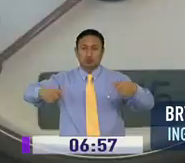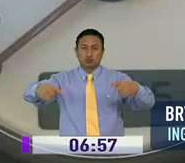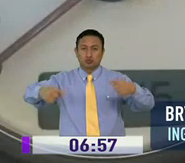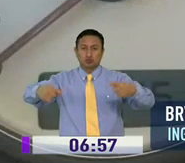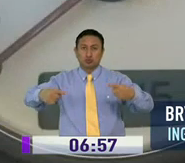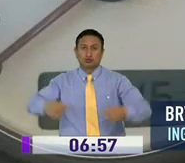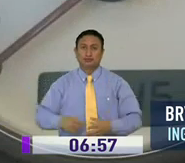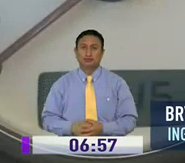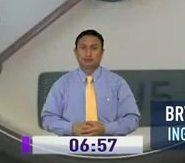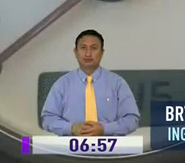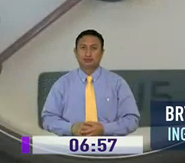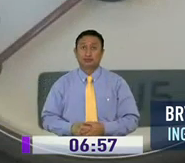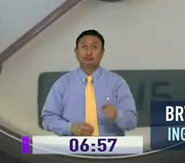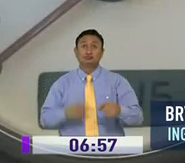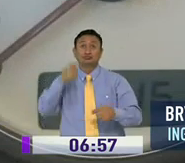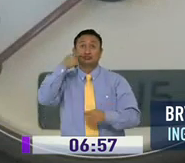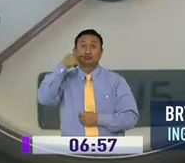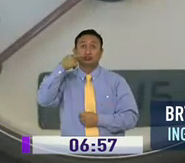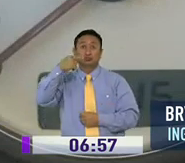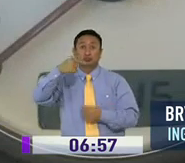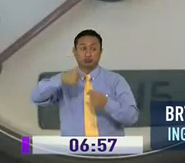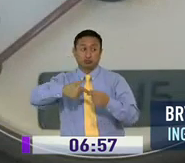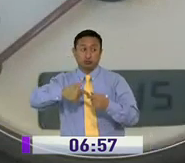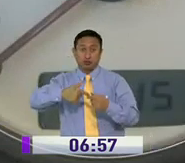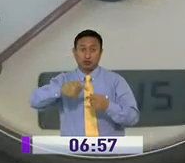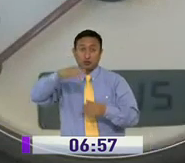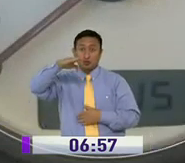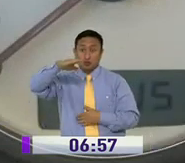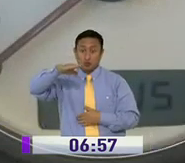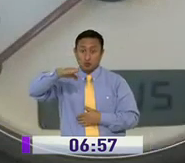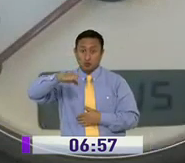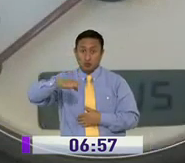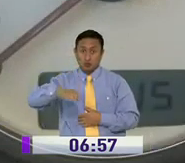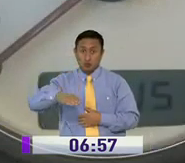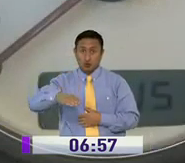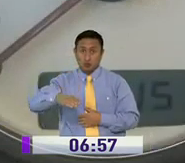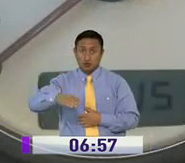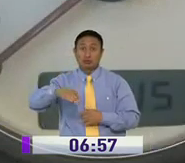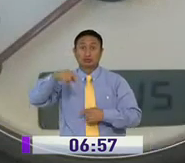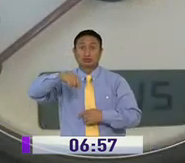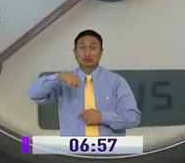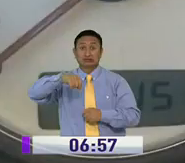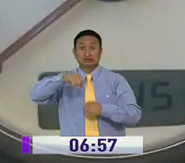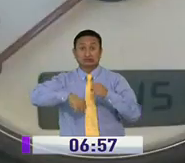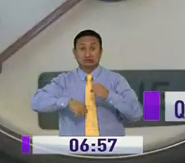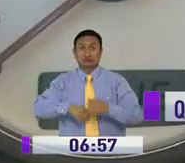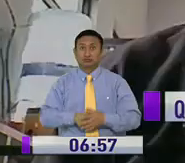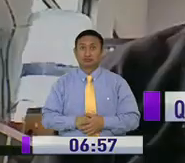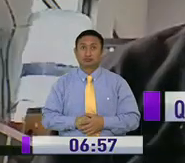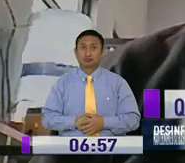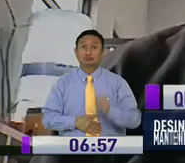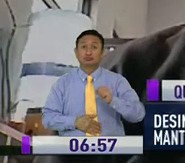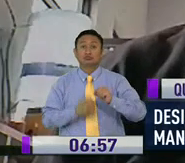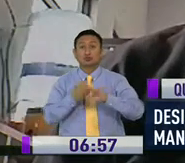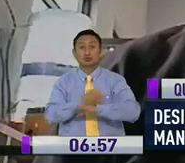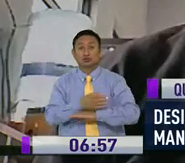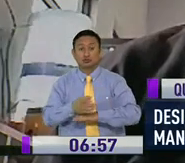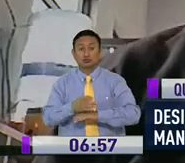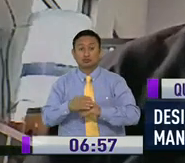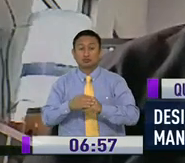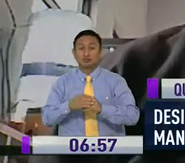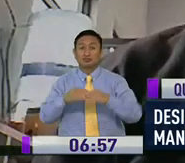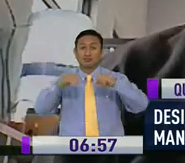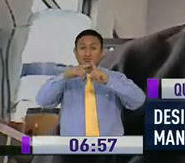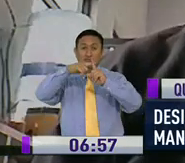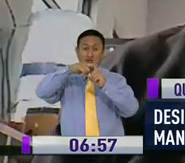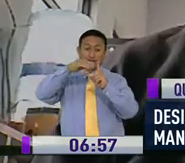buena. Si el tanque de combustible no tiene la gasolina necesaria, este podría deteriorarse. Se recomienda un poquito